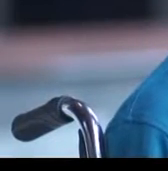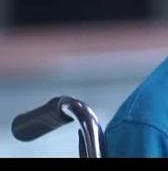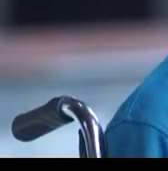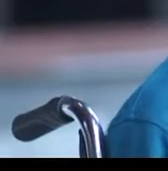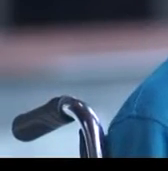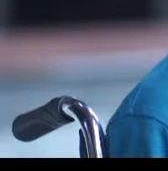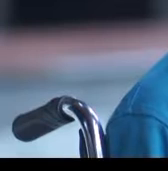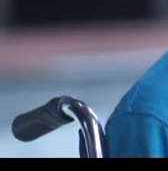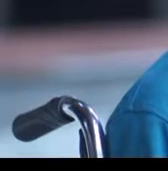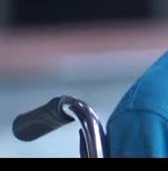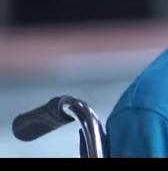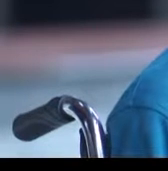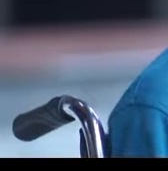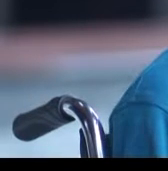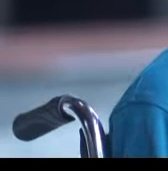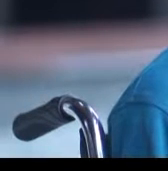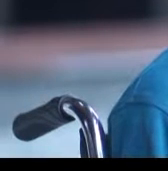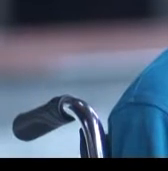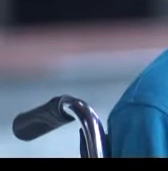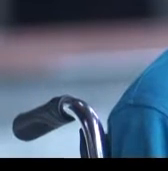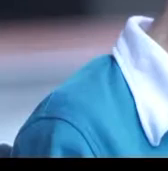I'm dying.